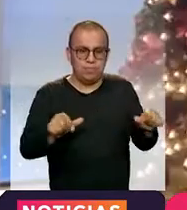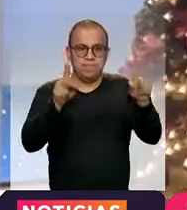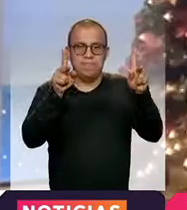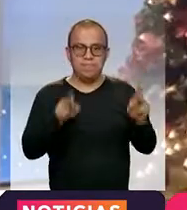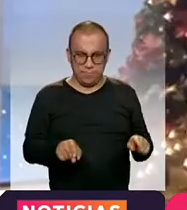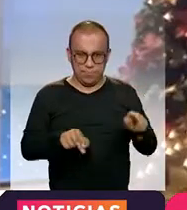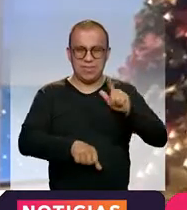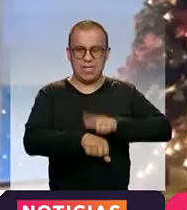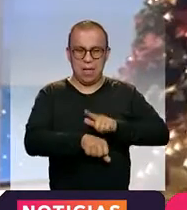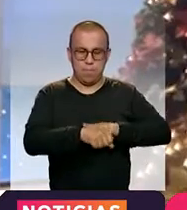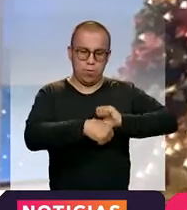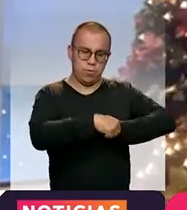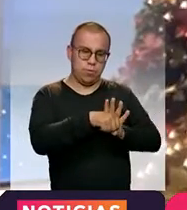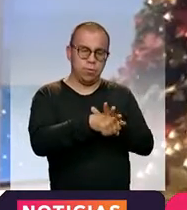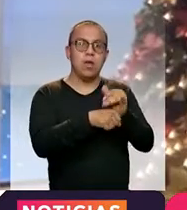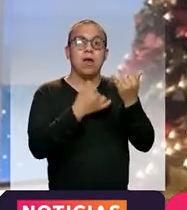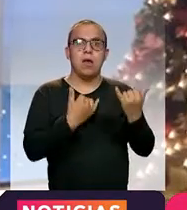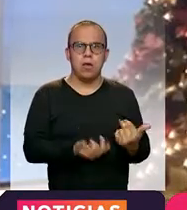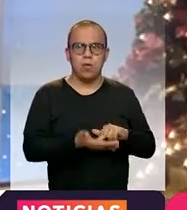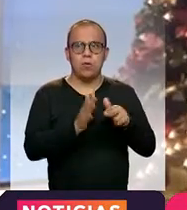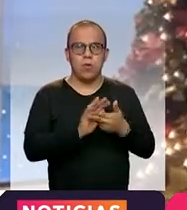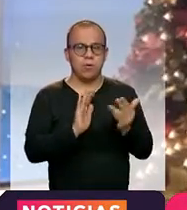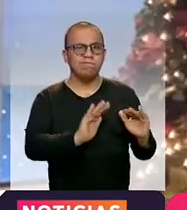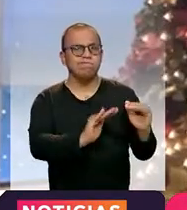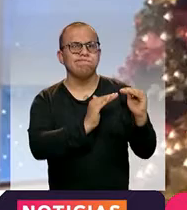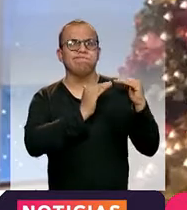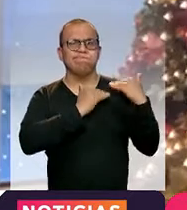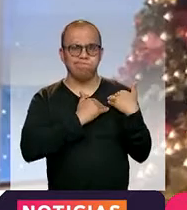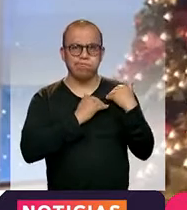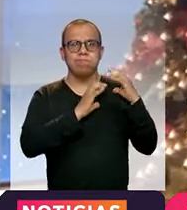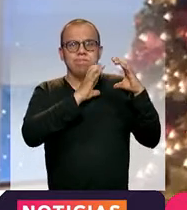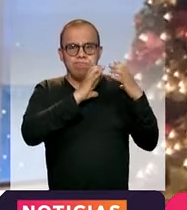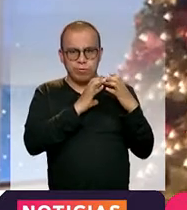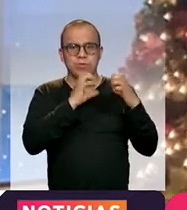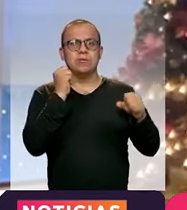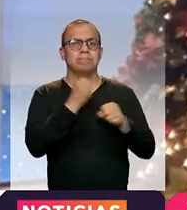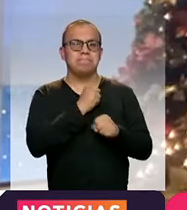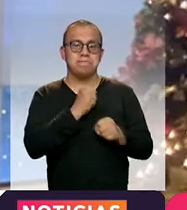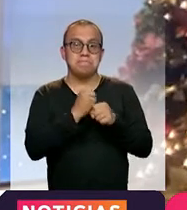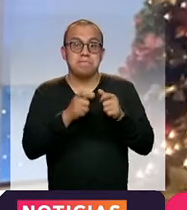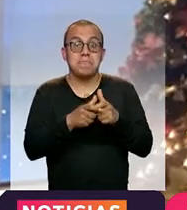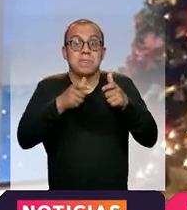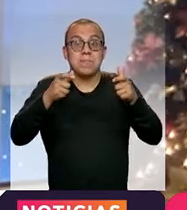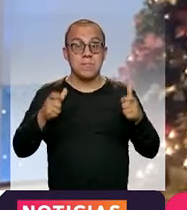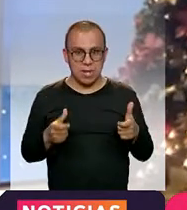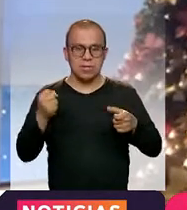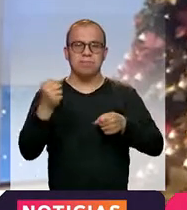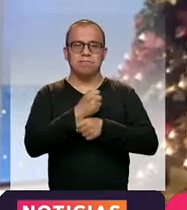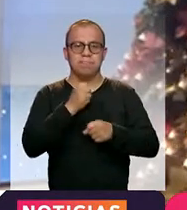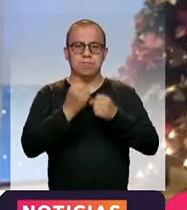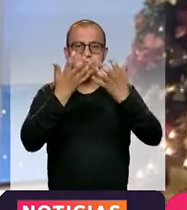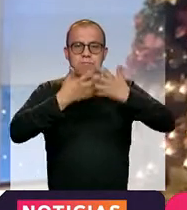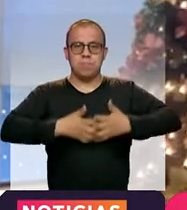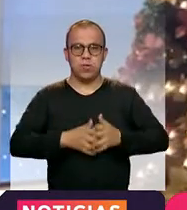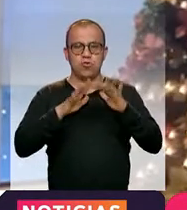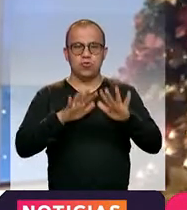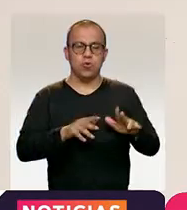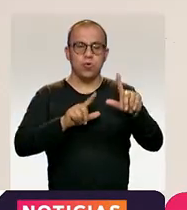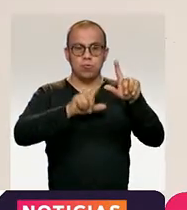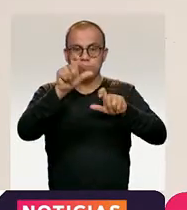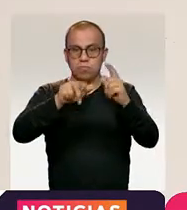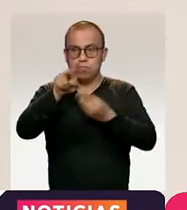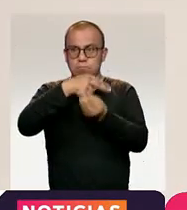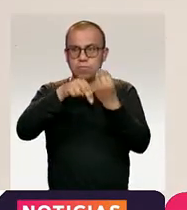pandemia. Proyectos como este pues generan una carga laboral y prestacional mucho mayor al empresario del sector